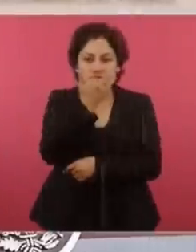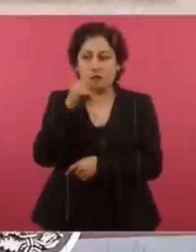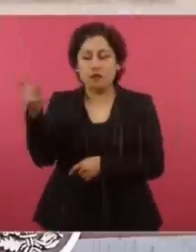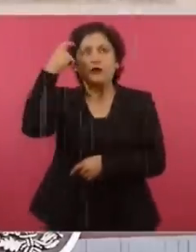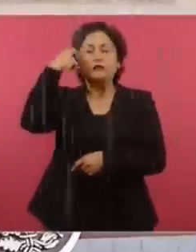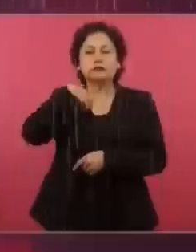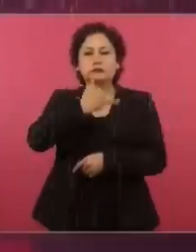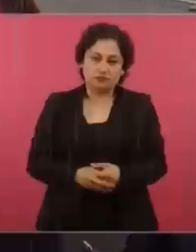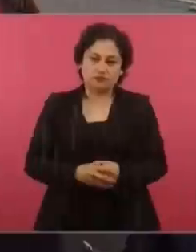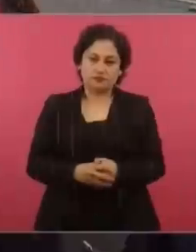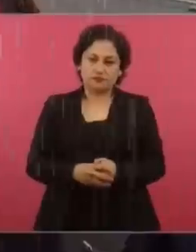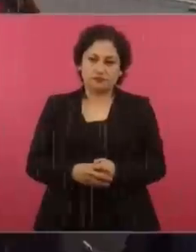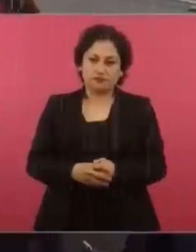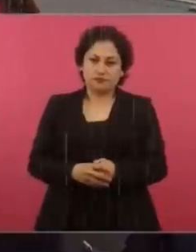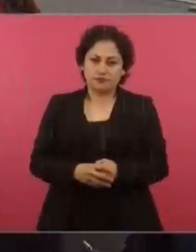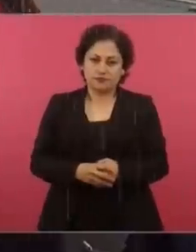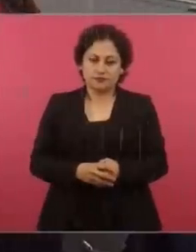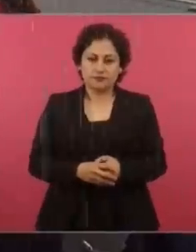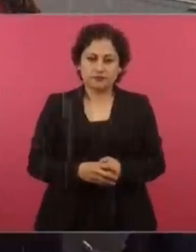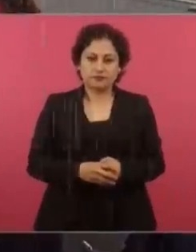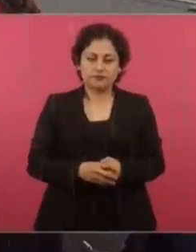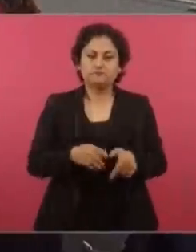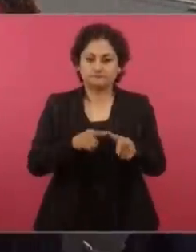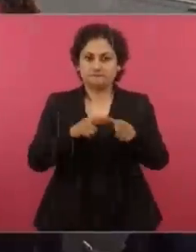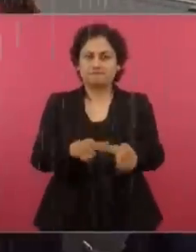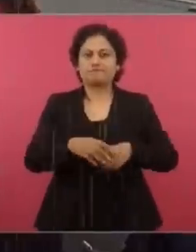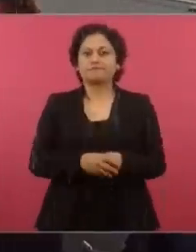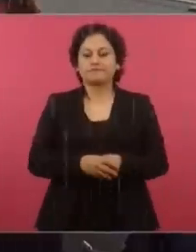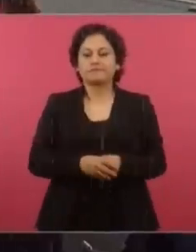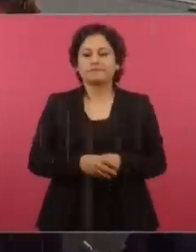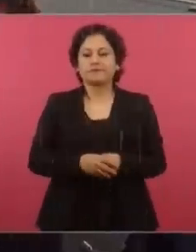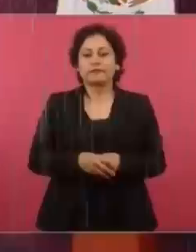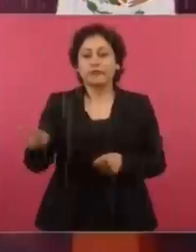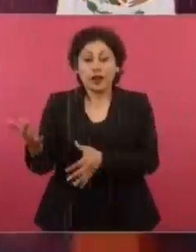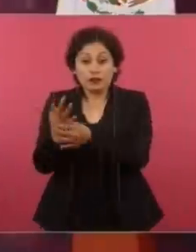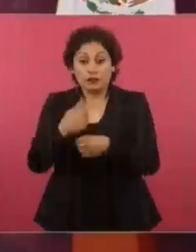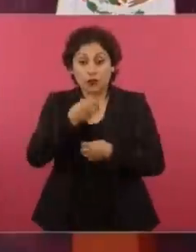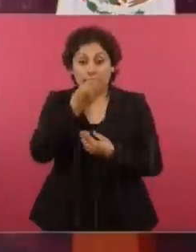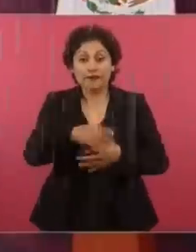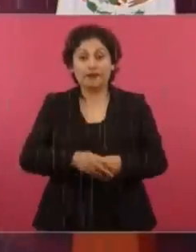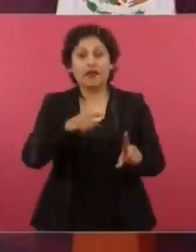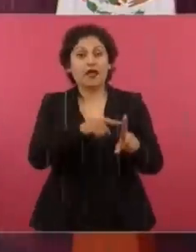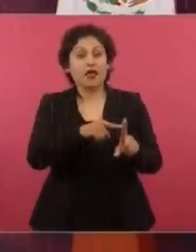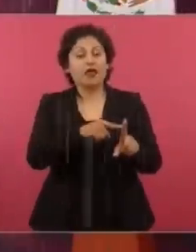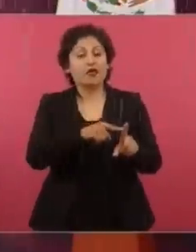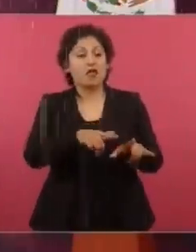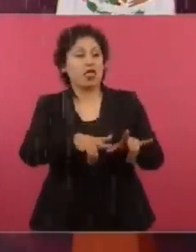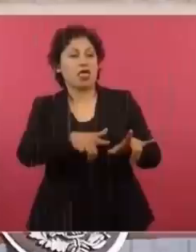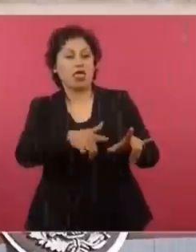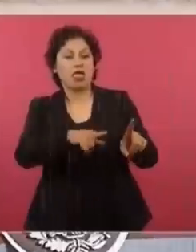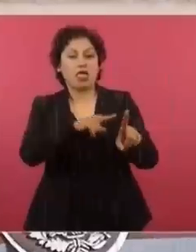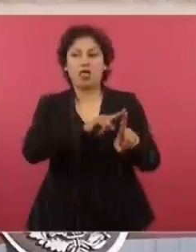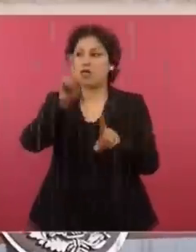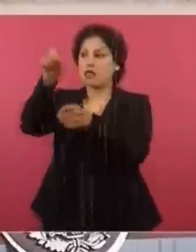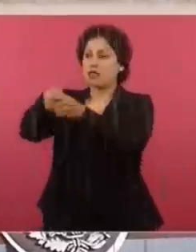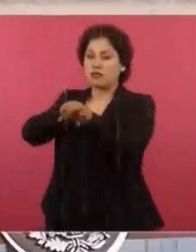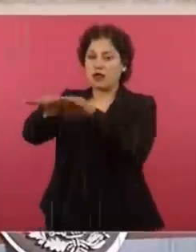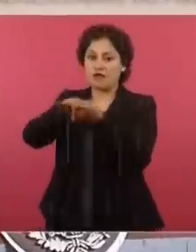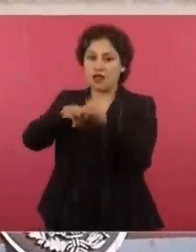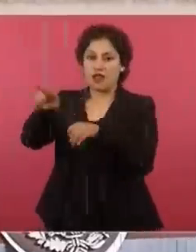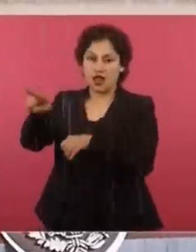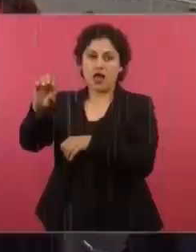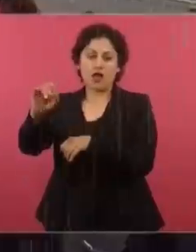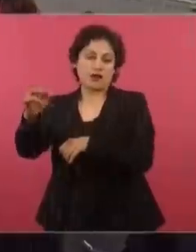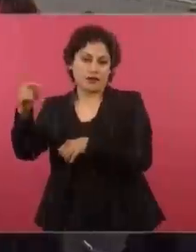y renunciando es un pelele un títere un empleada de la oligarquía según ellos no eso fue lo que yo